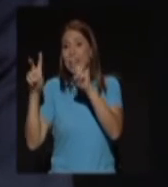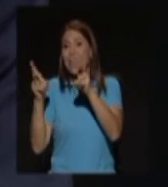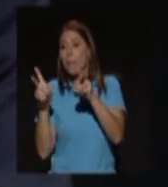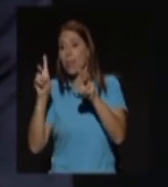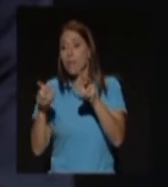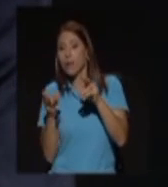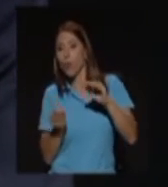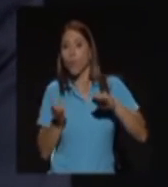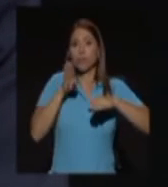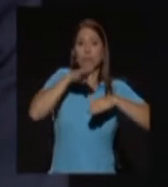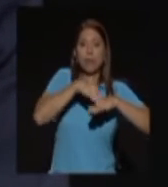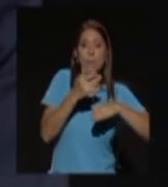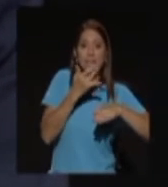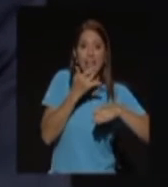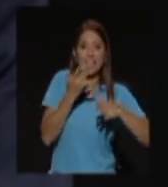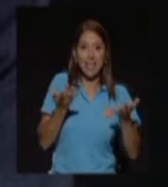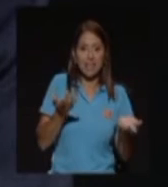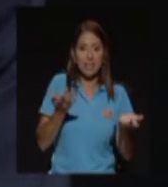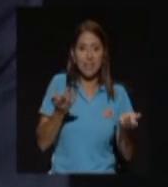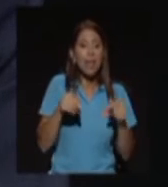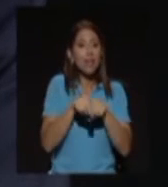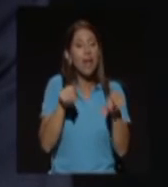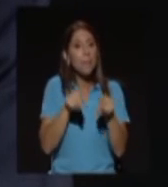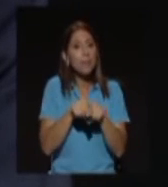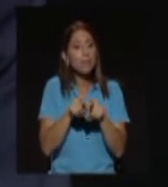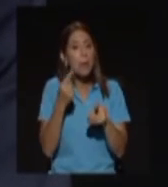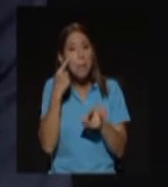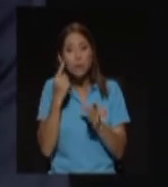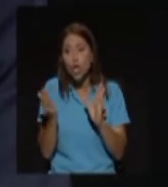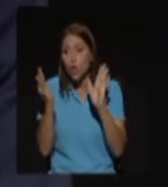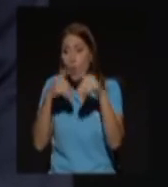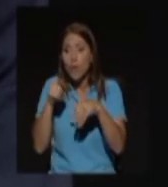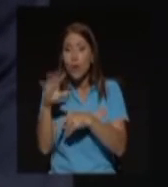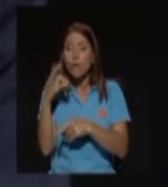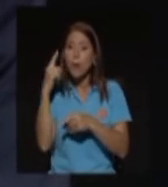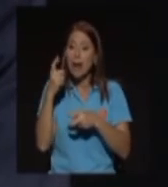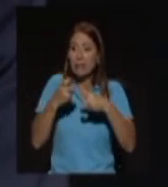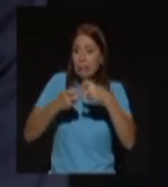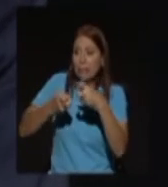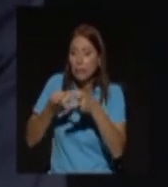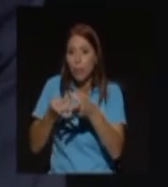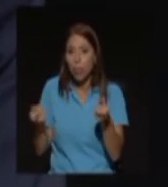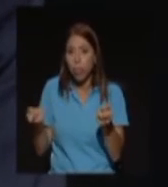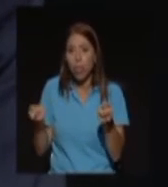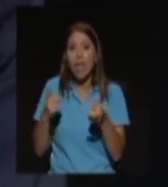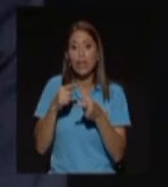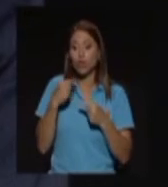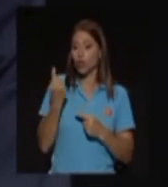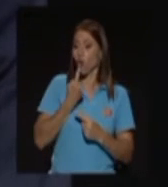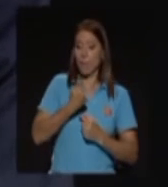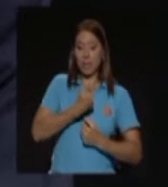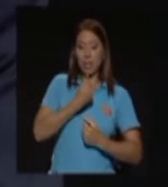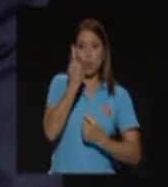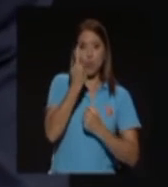a puntos como que no había un mecanismo de solución de controversias, pues era una concesión unilateral